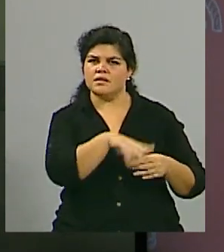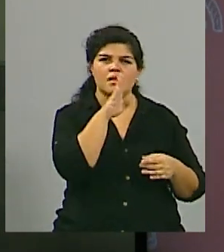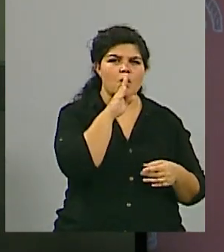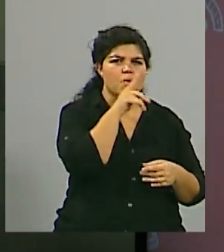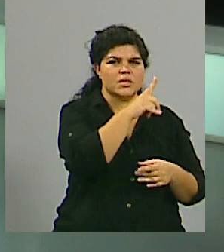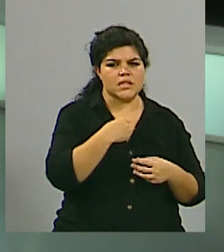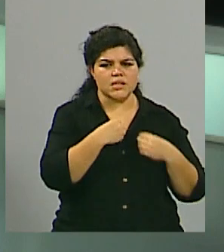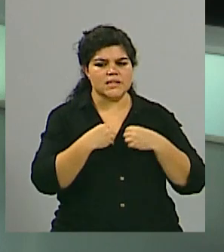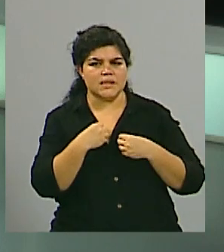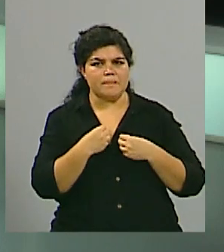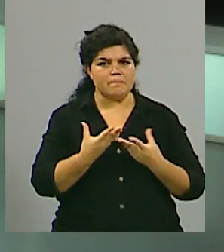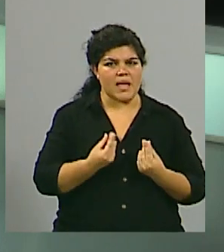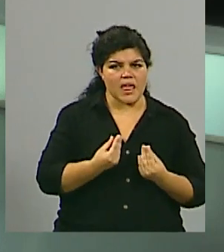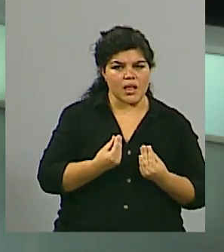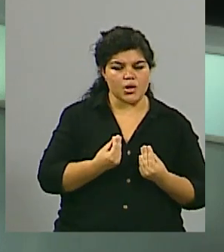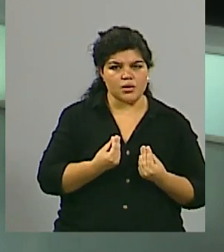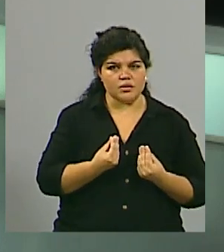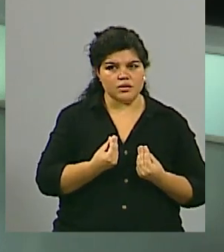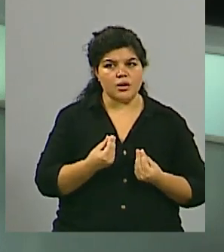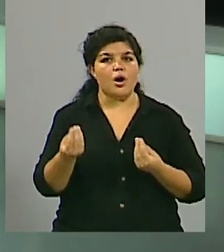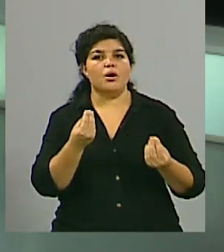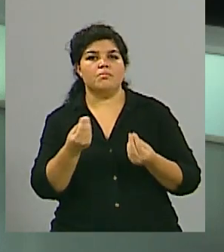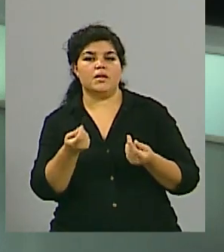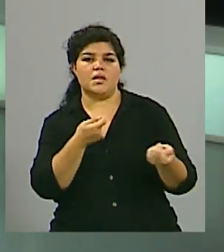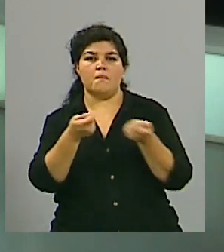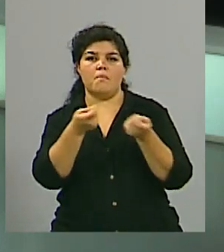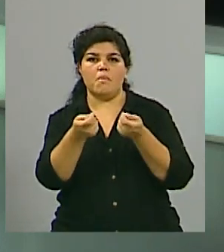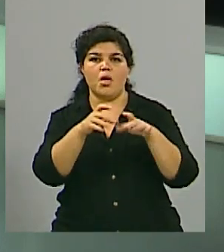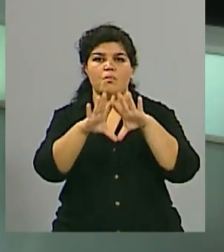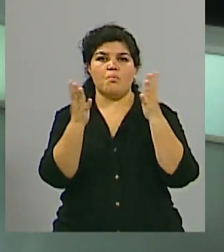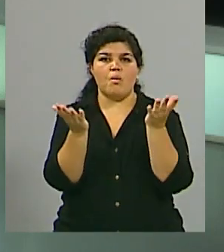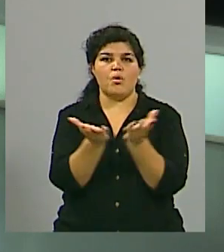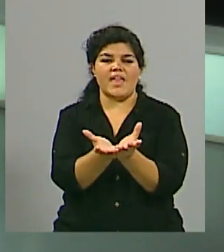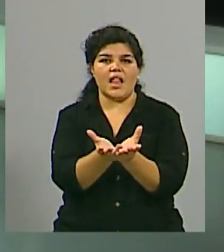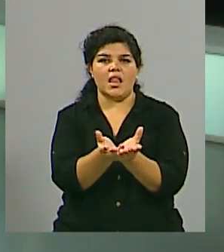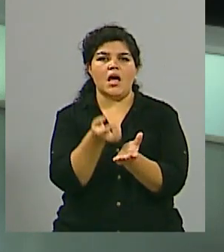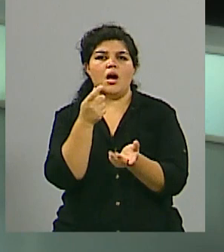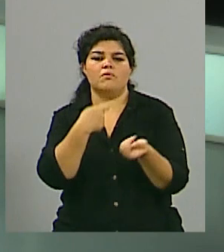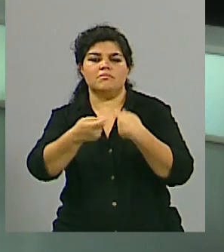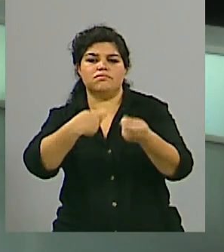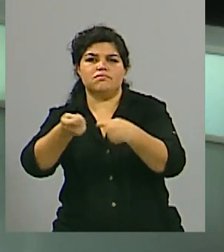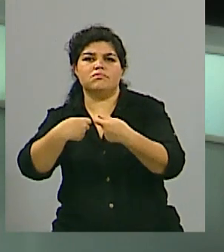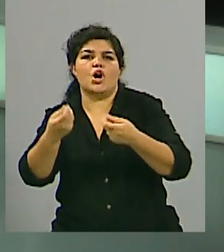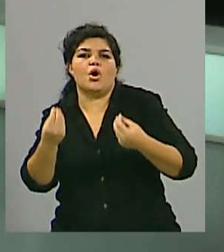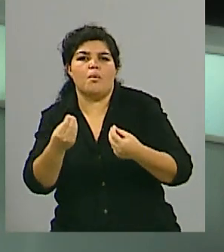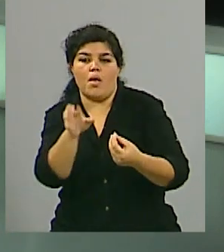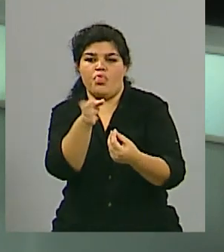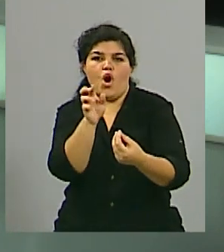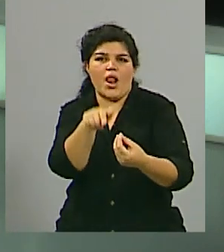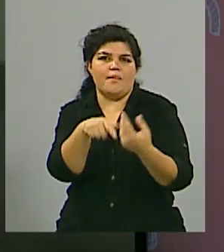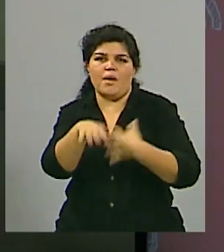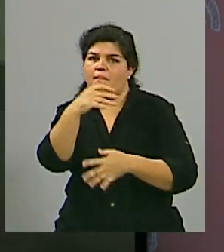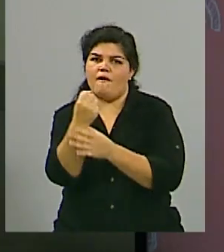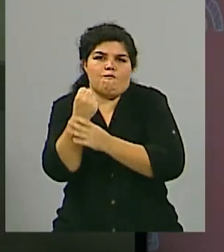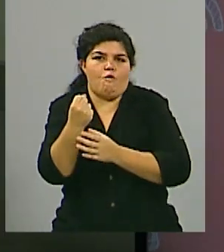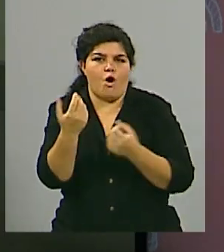que el dólar sea la moneda que rige las negociaciones a nivel mundial. ¿Cuál sería el impacto si se avanza en una cosa así? Un impacto fuerte, por ejemplo,